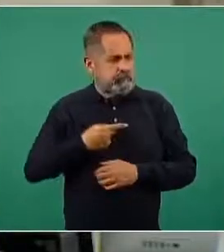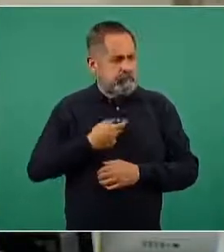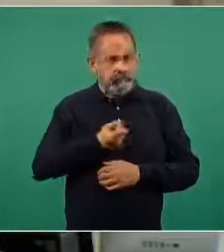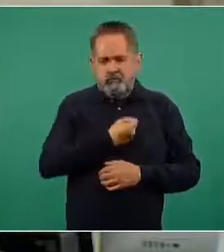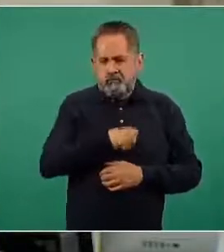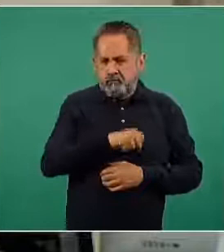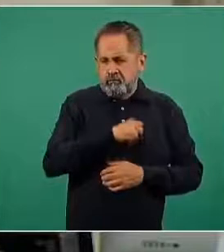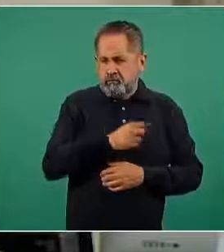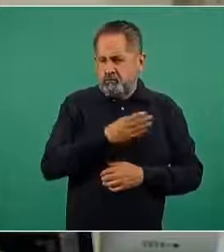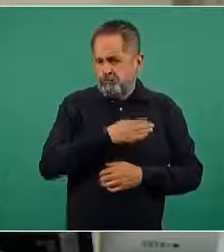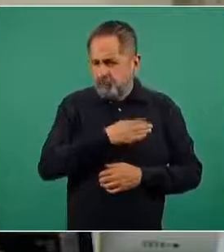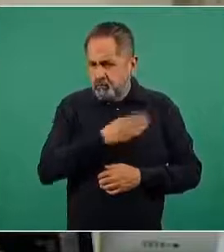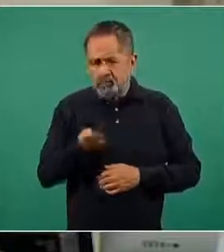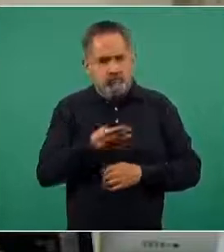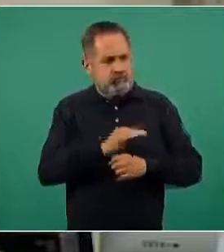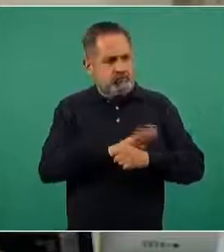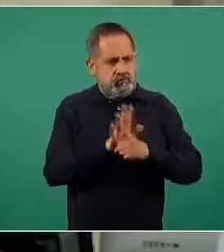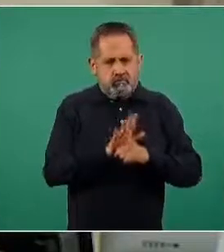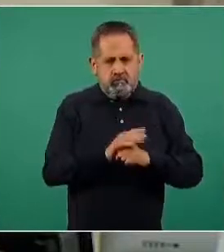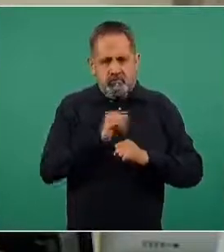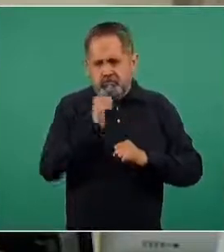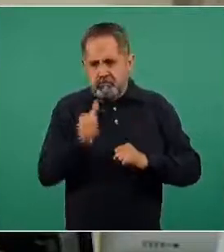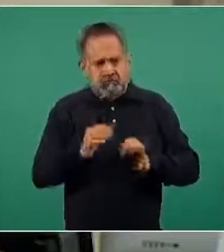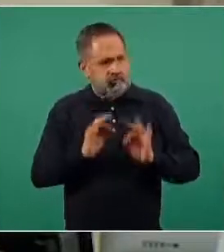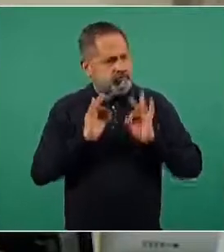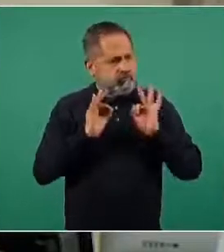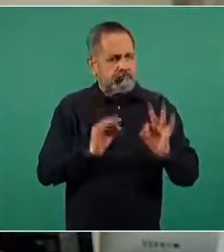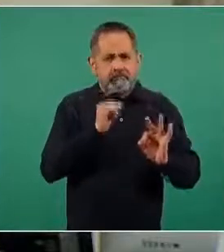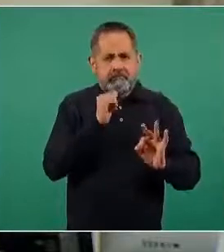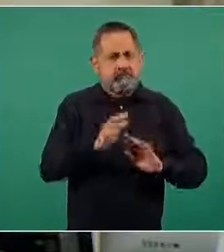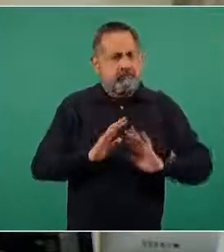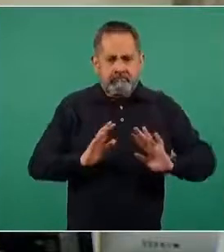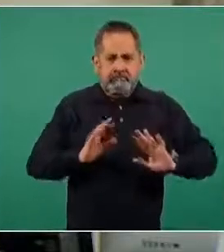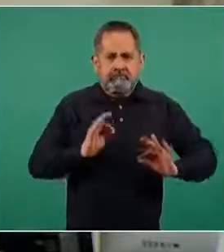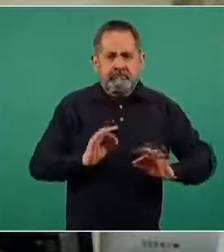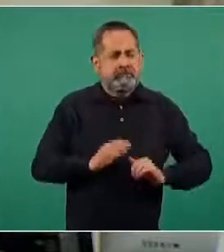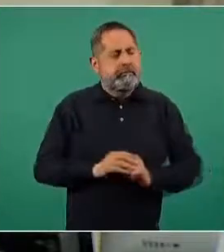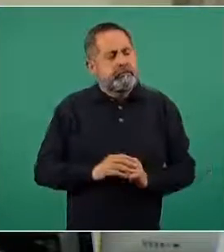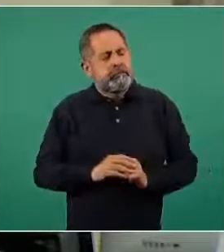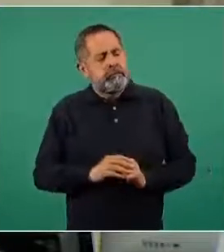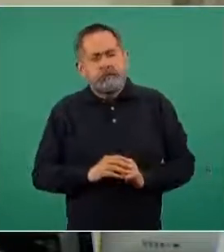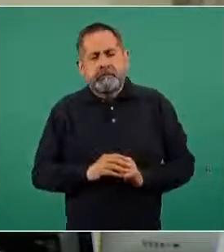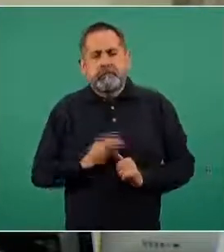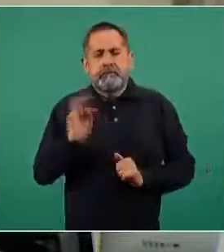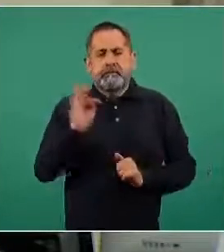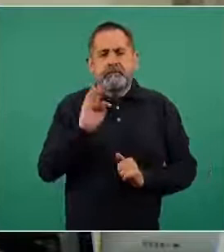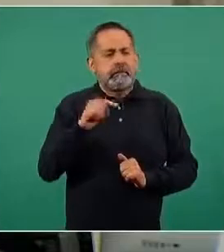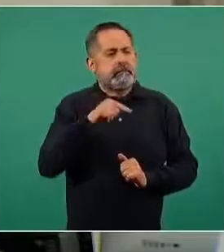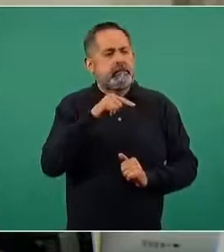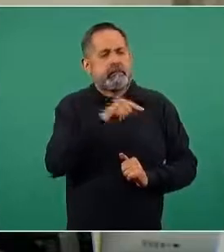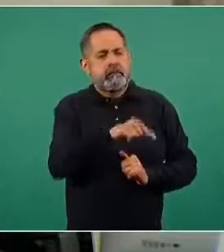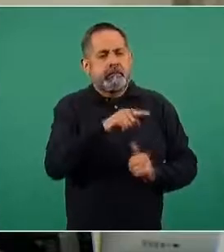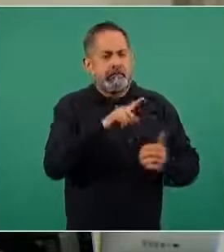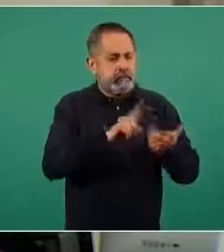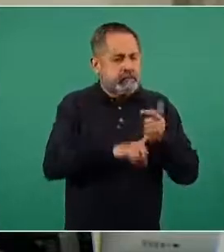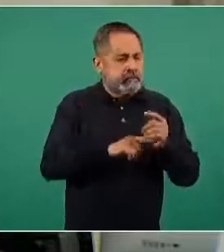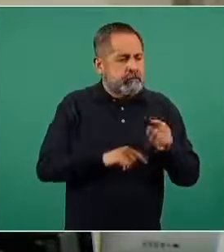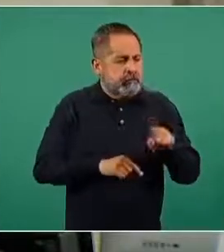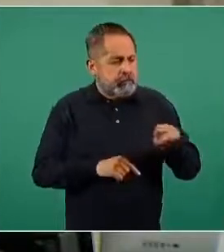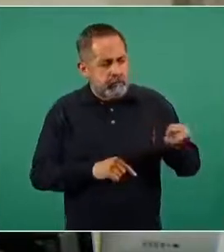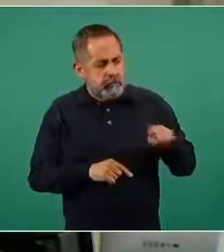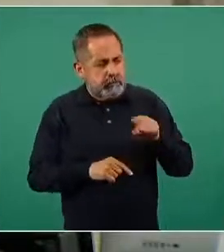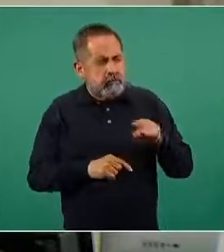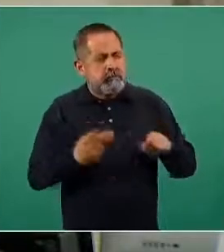pues ya cerramos un año de que inició la pandemia y seguramente bueno, pues hay una situación donde ustedes están analizando